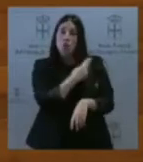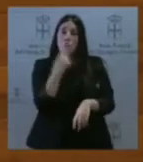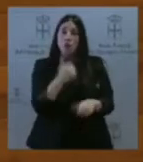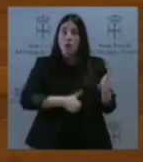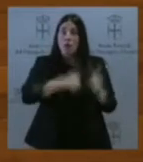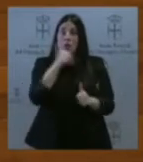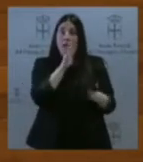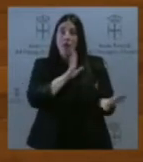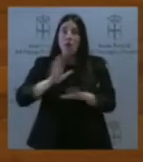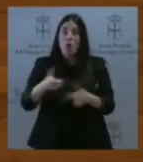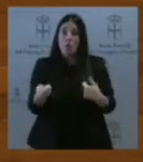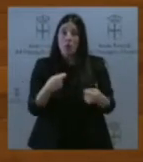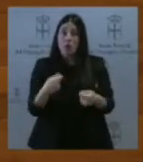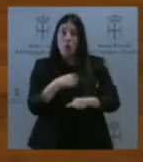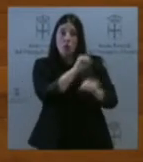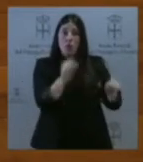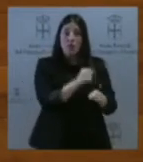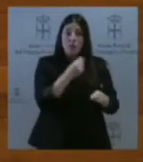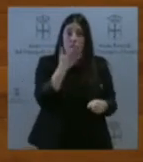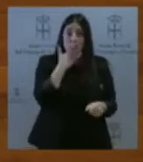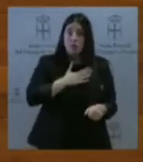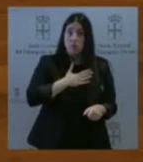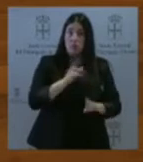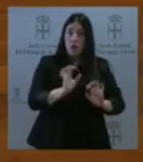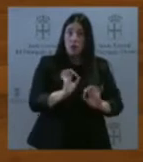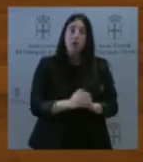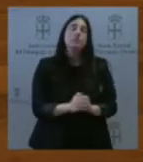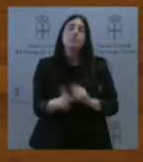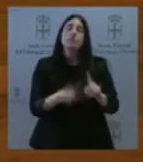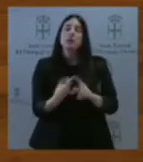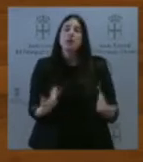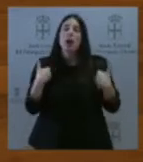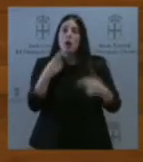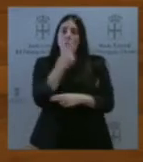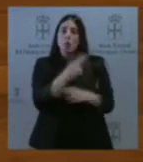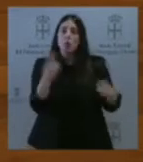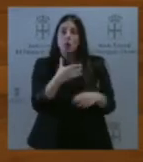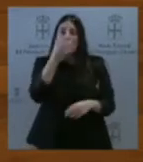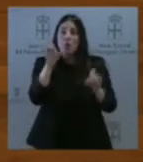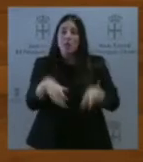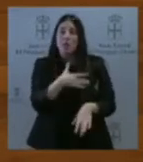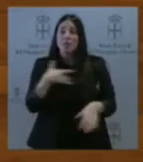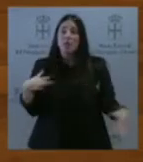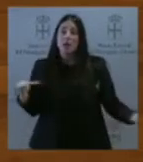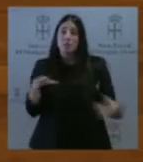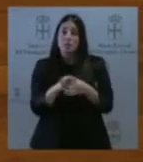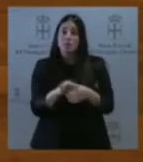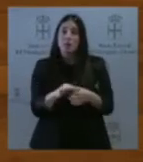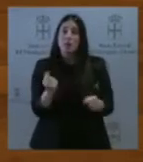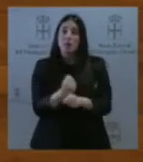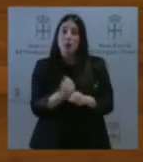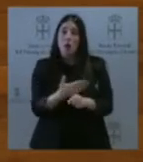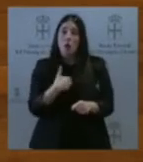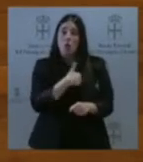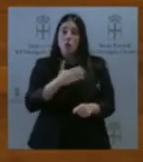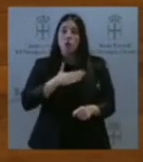de partidos cuyos cargos públicos buscan sin sonrojo el modo de seguir vinculados al puesto remunerado. ¿Por qué apelamos a usted,